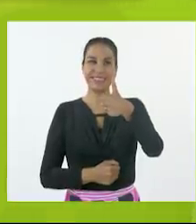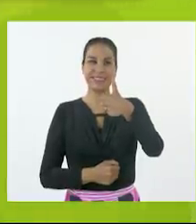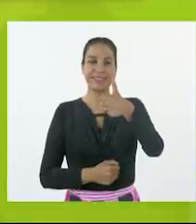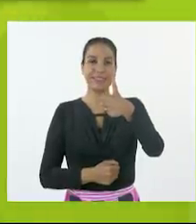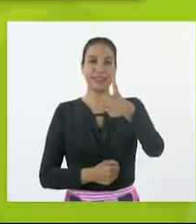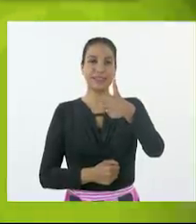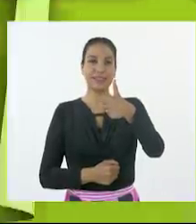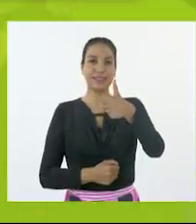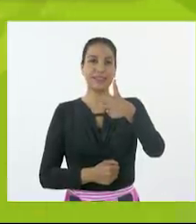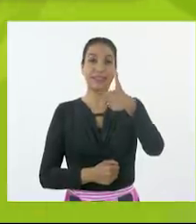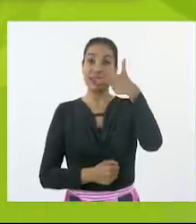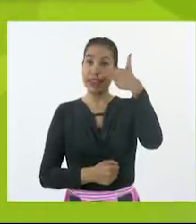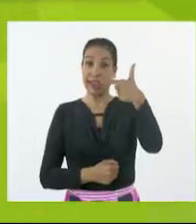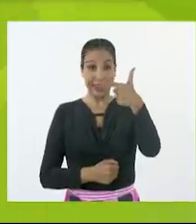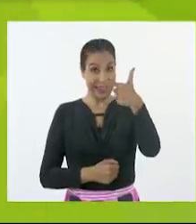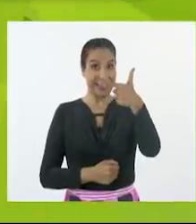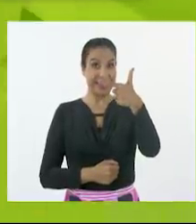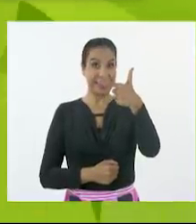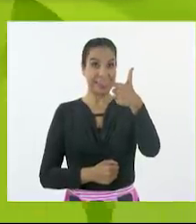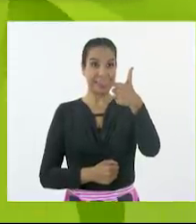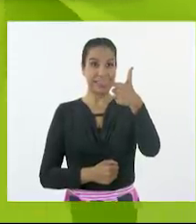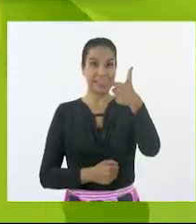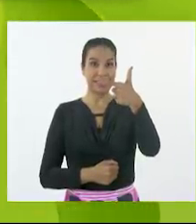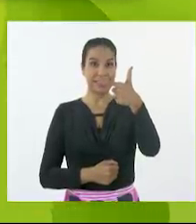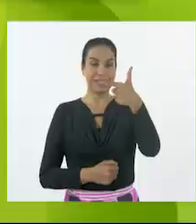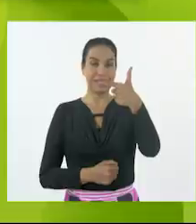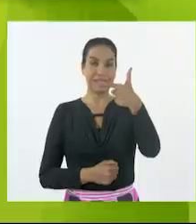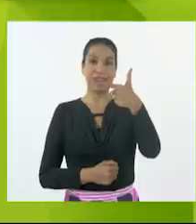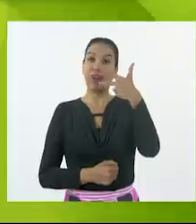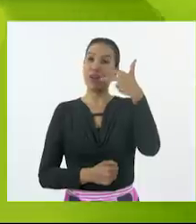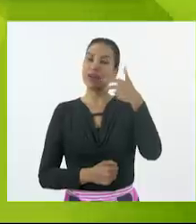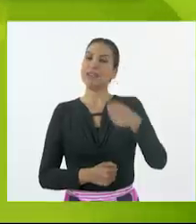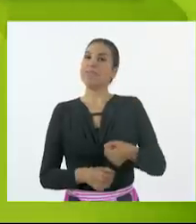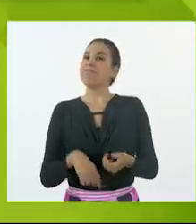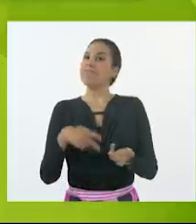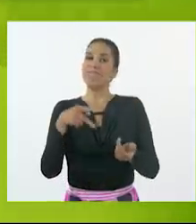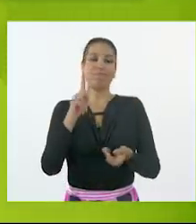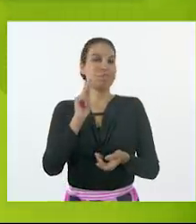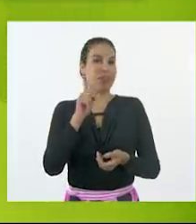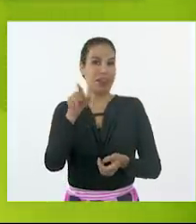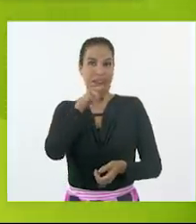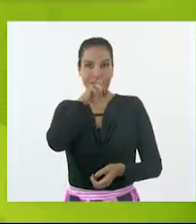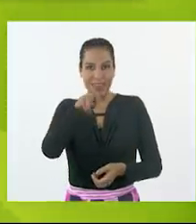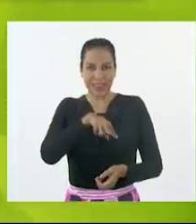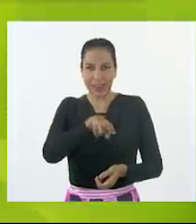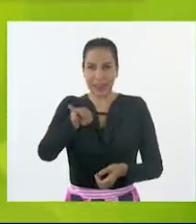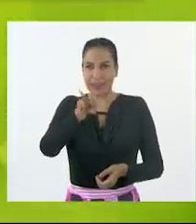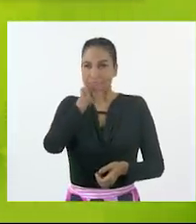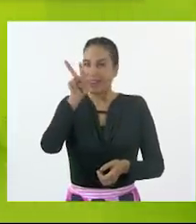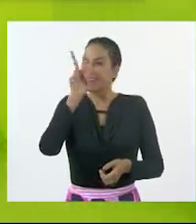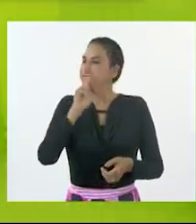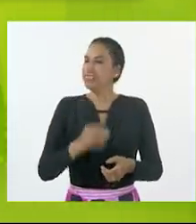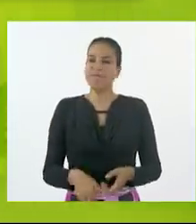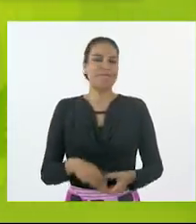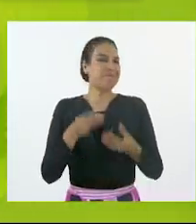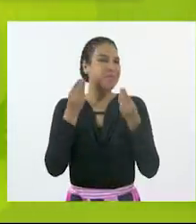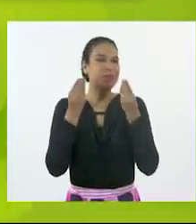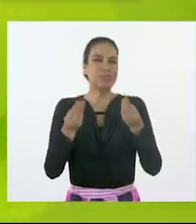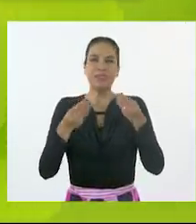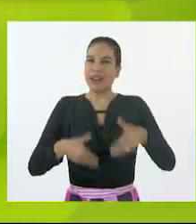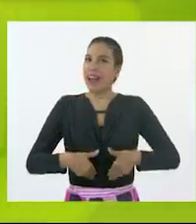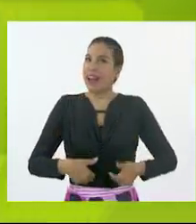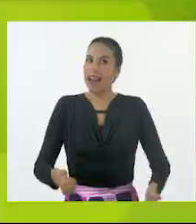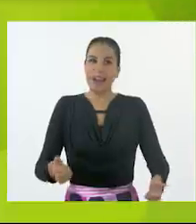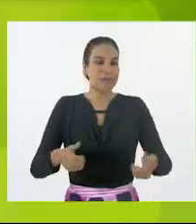seis, siete. Oh, pero esa serpiente tenía